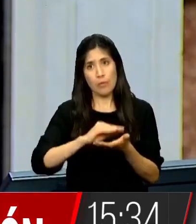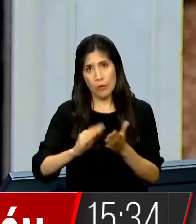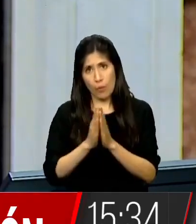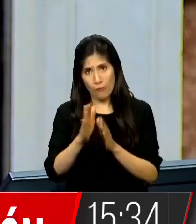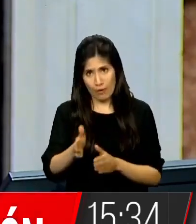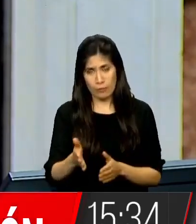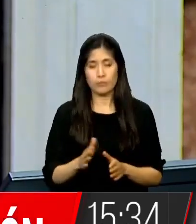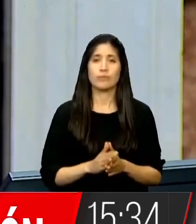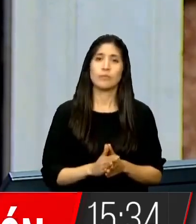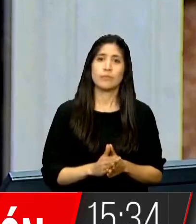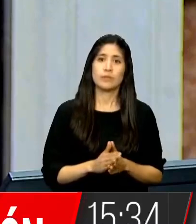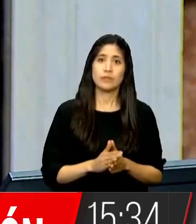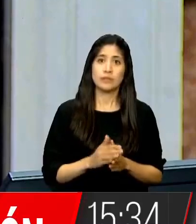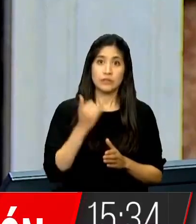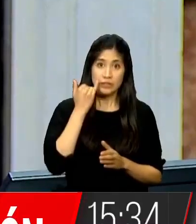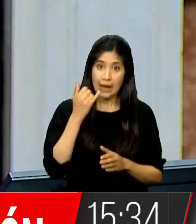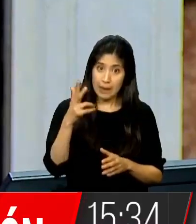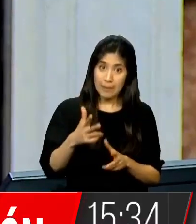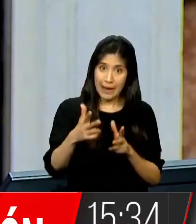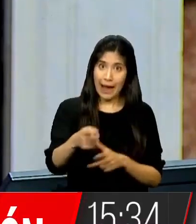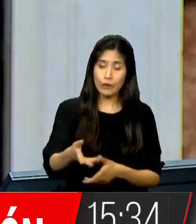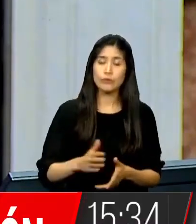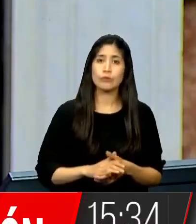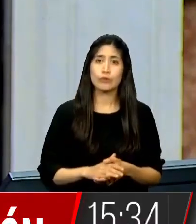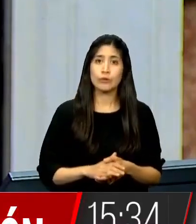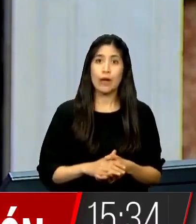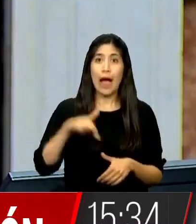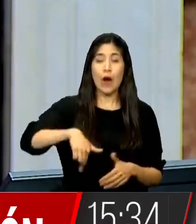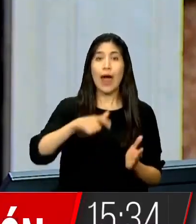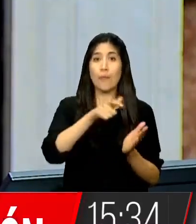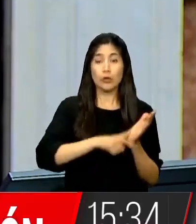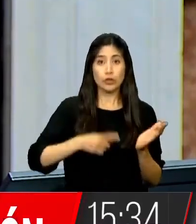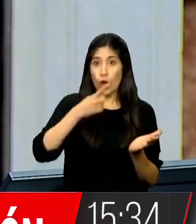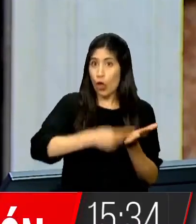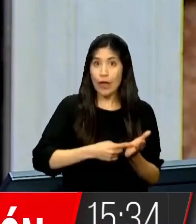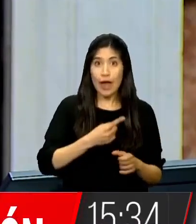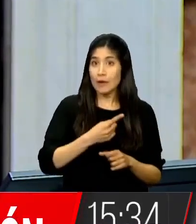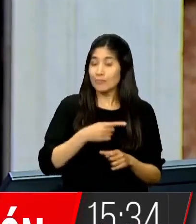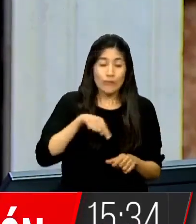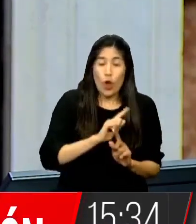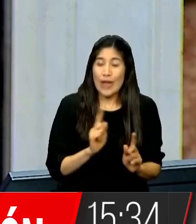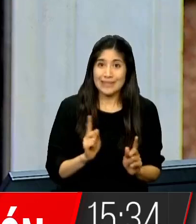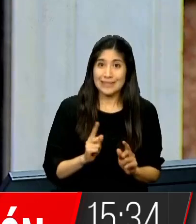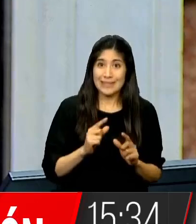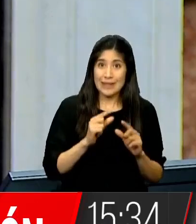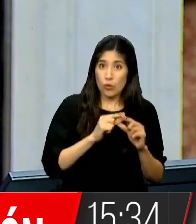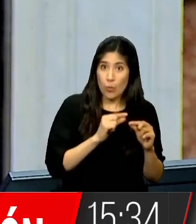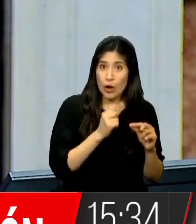discutir favor. Y votar artículo por artículo. Claro. Y en esta votación eso no se puede hacer. Es una moción eso, de orden. Esa aclaración no la diputada Zubich y el